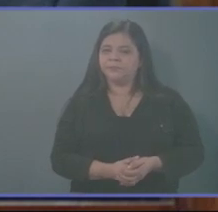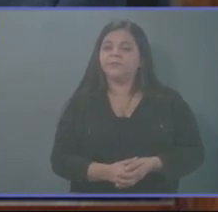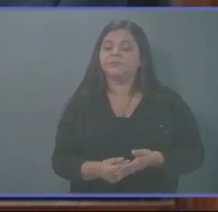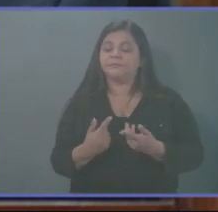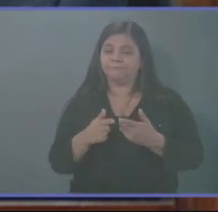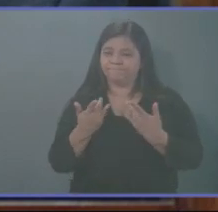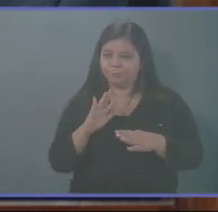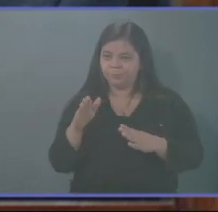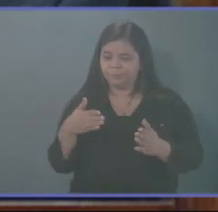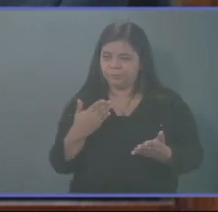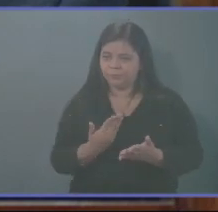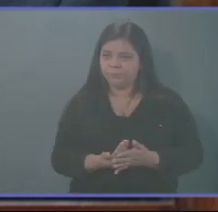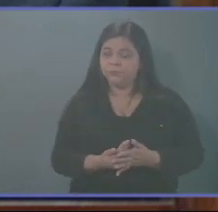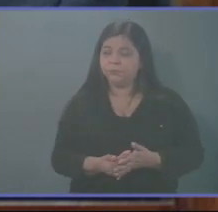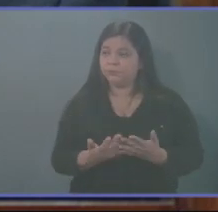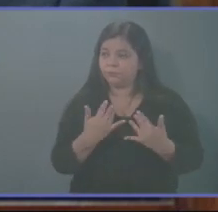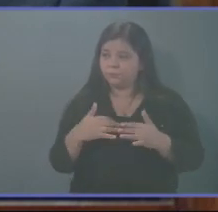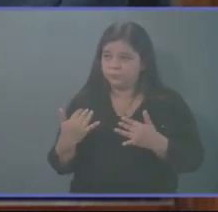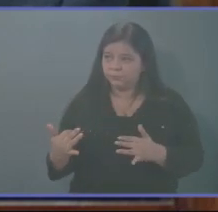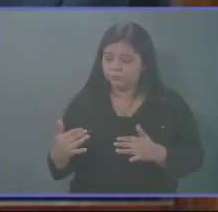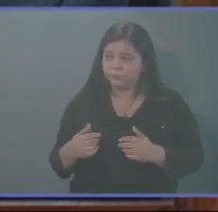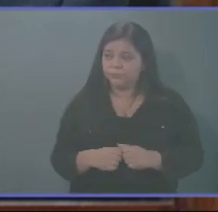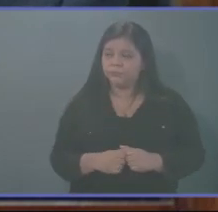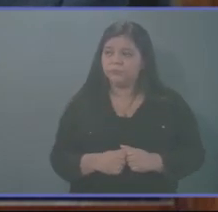objeto sobre el que recae la acción